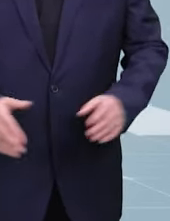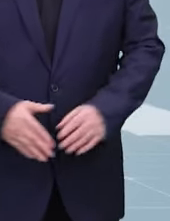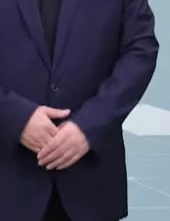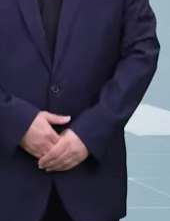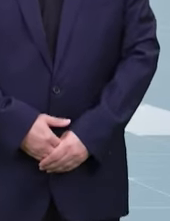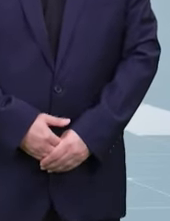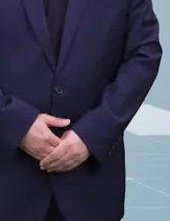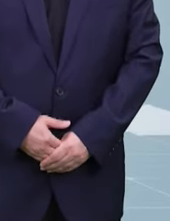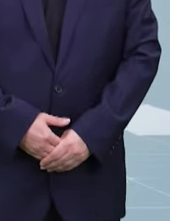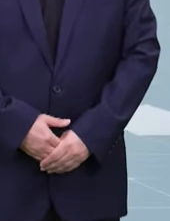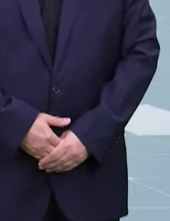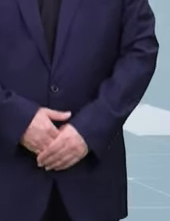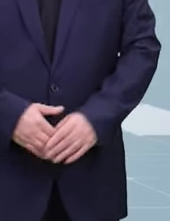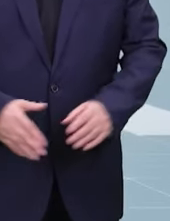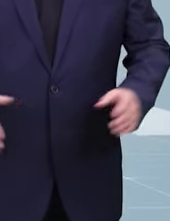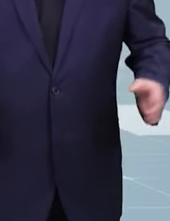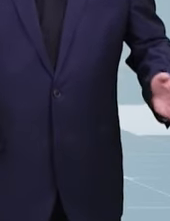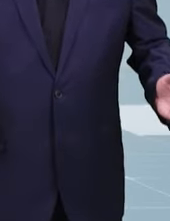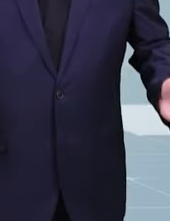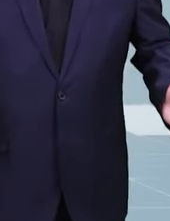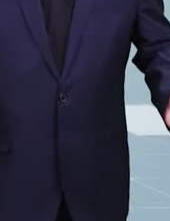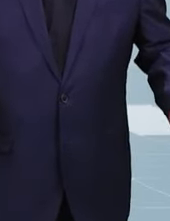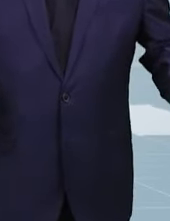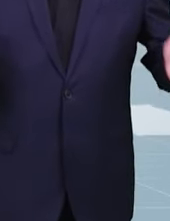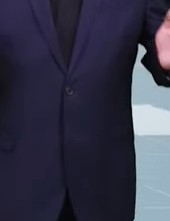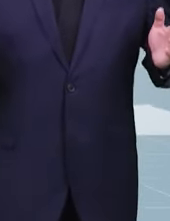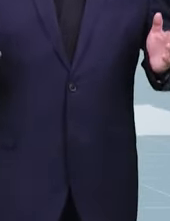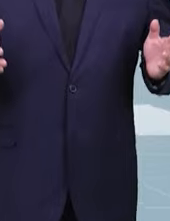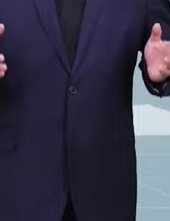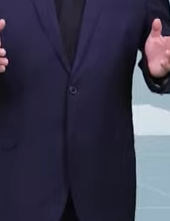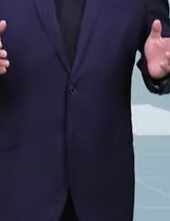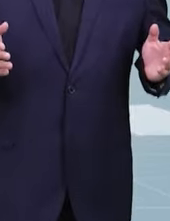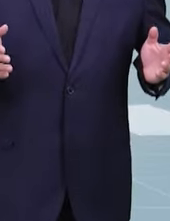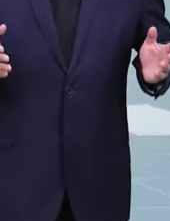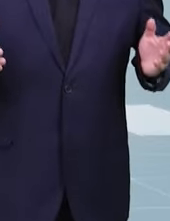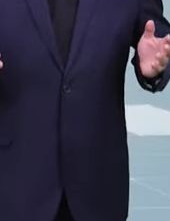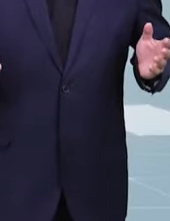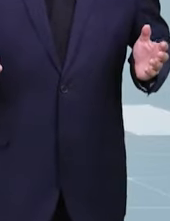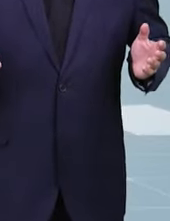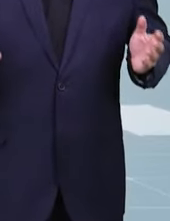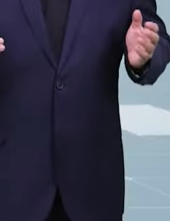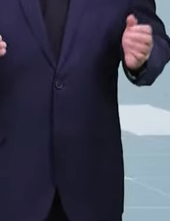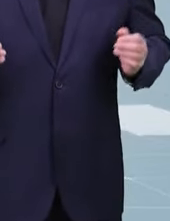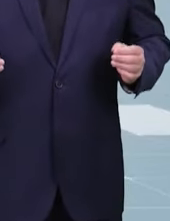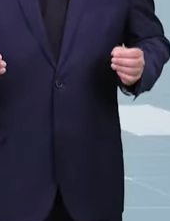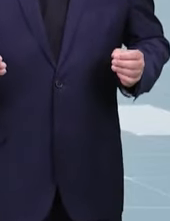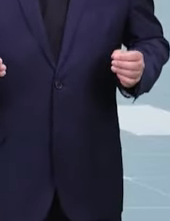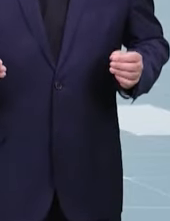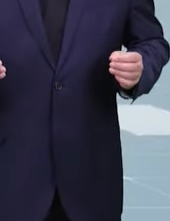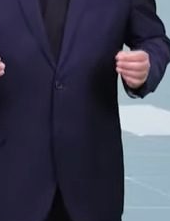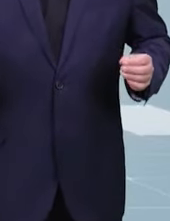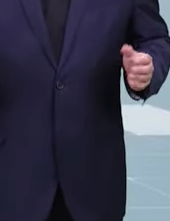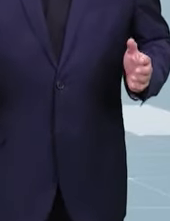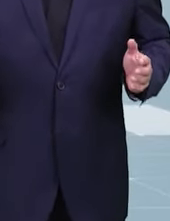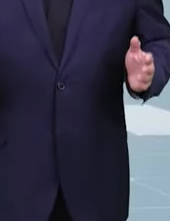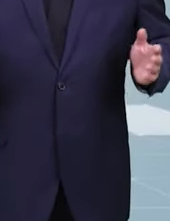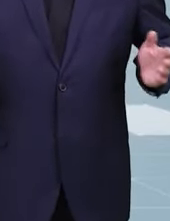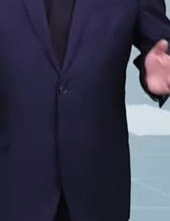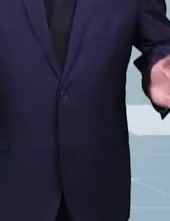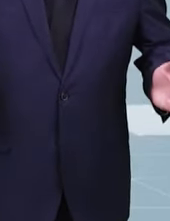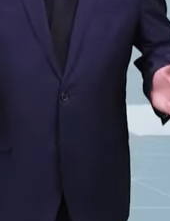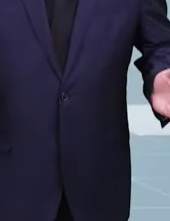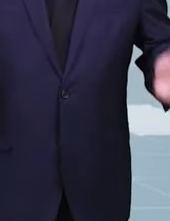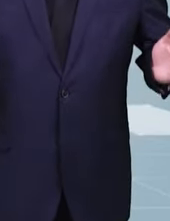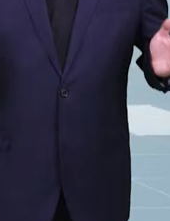bienestar de las personas la sociedad y durante el año pasado los modelos básicos de Inteligencia